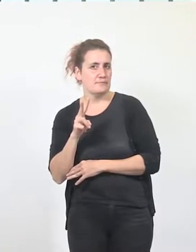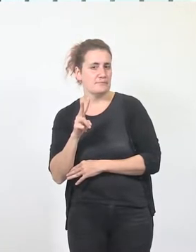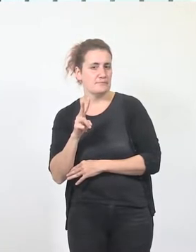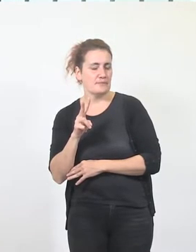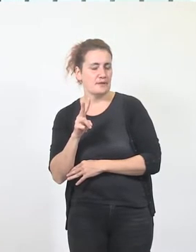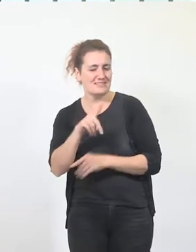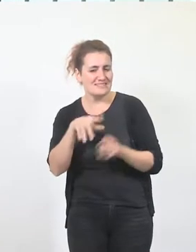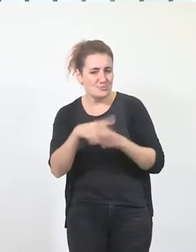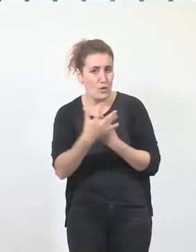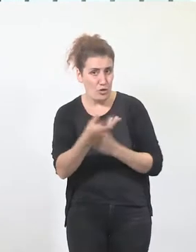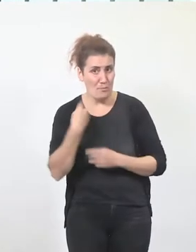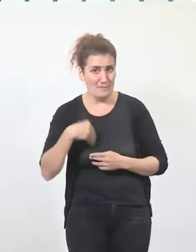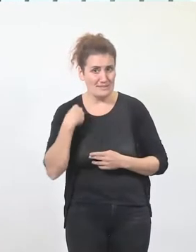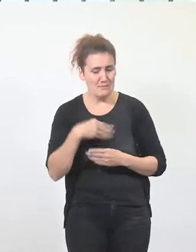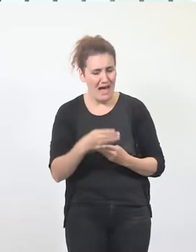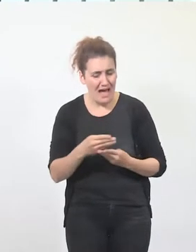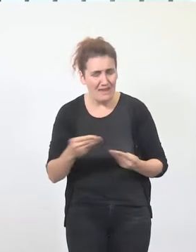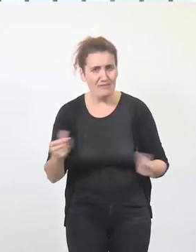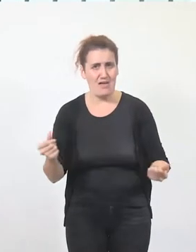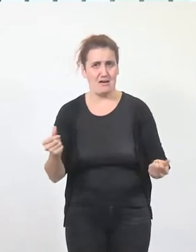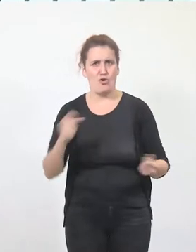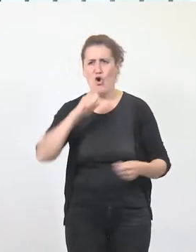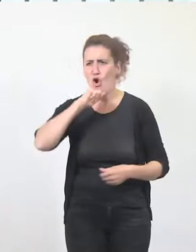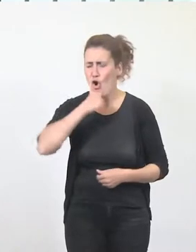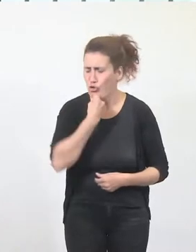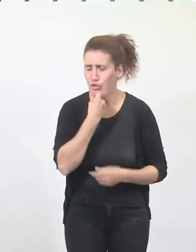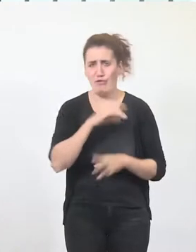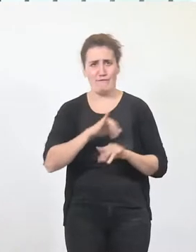cómo aliviar esa situación de odio